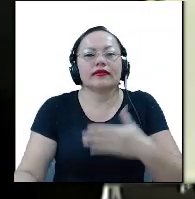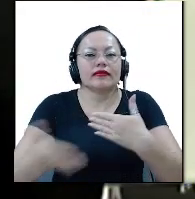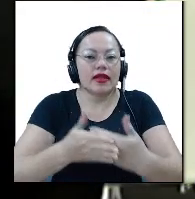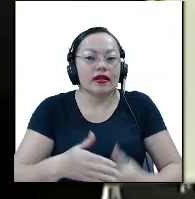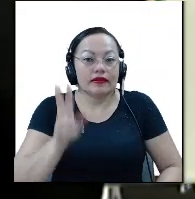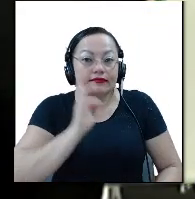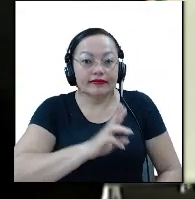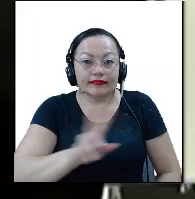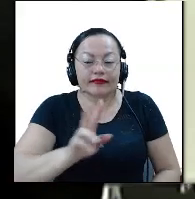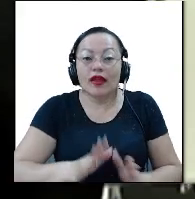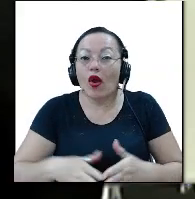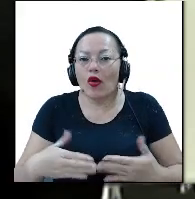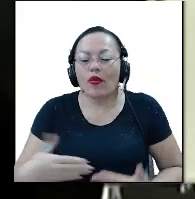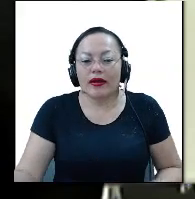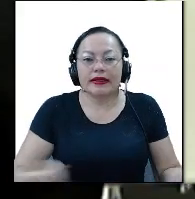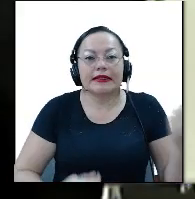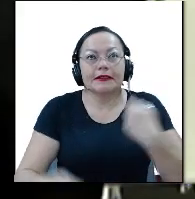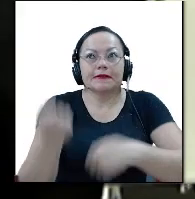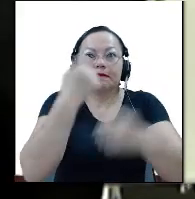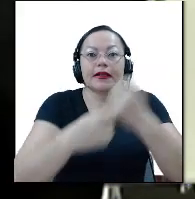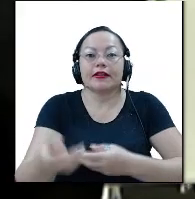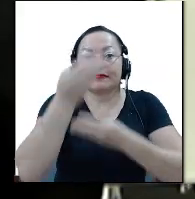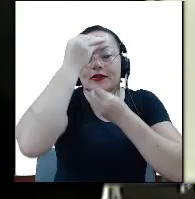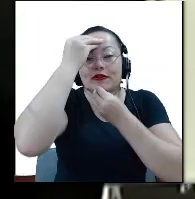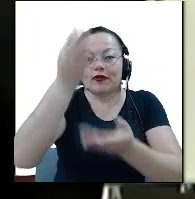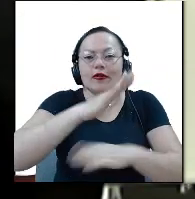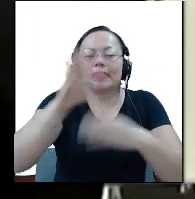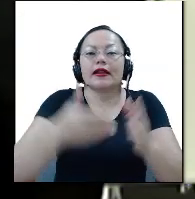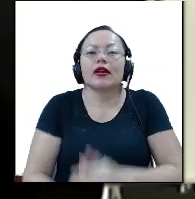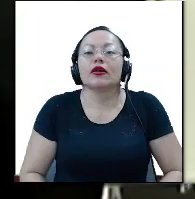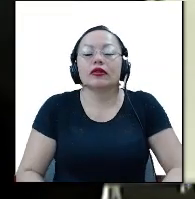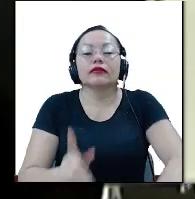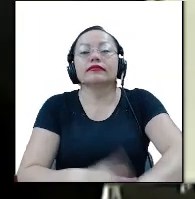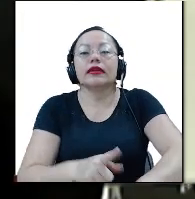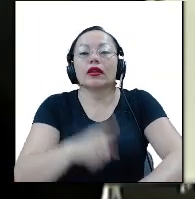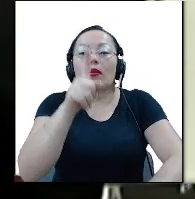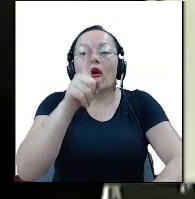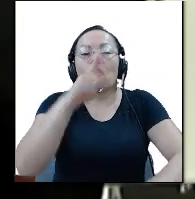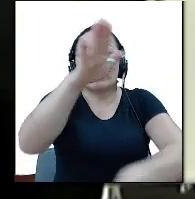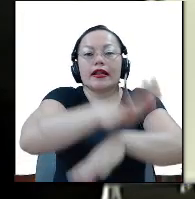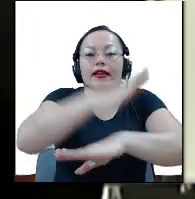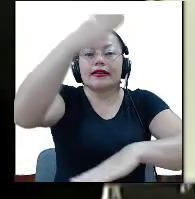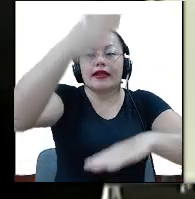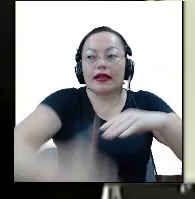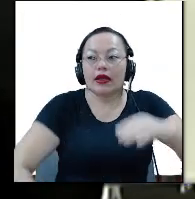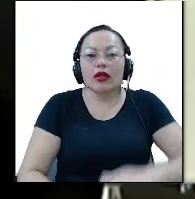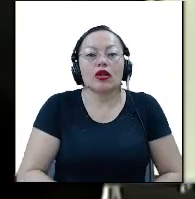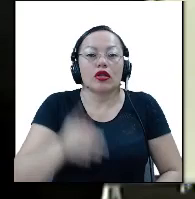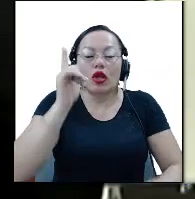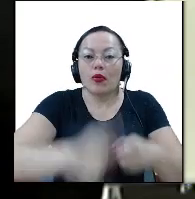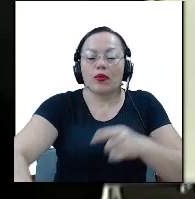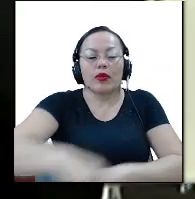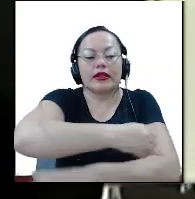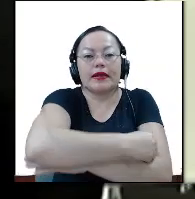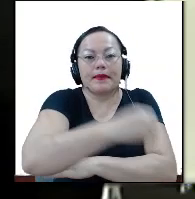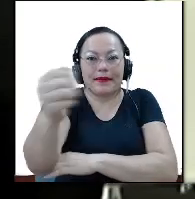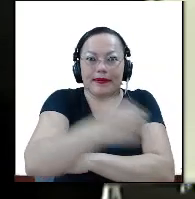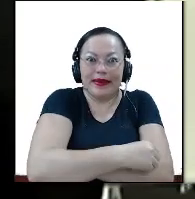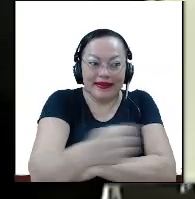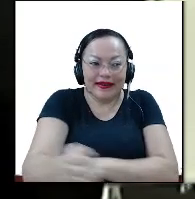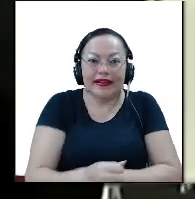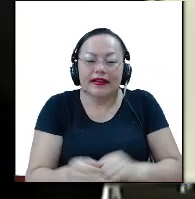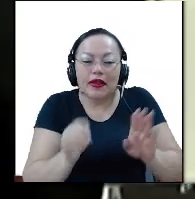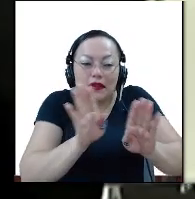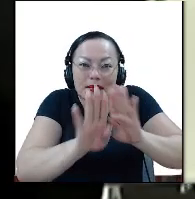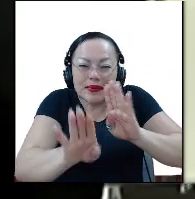de locales comerciales deben acatar también la norma porque van hasta la 1 de la tarde y no se puede vender por la ventanita o por la